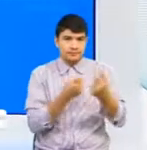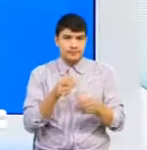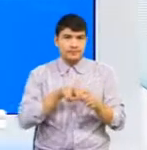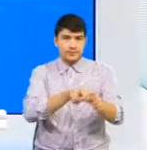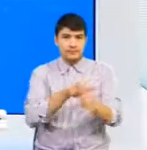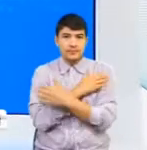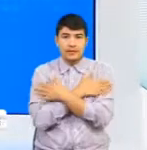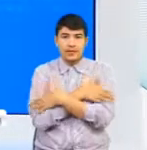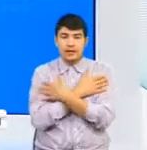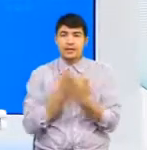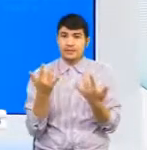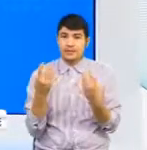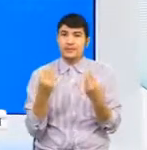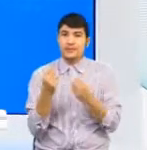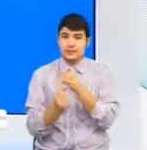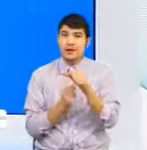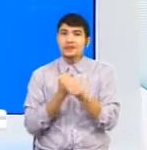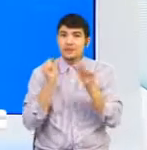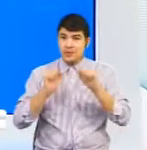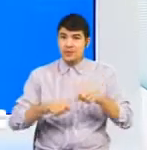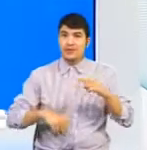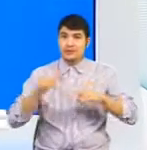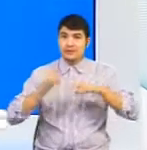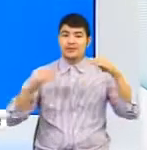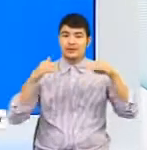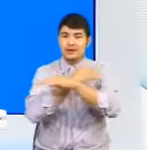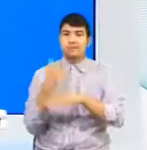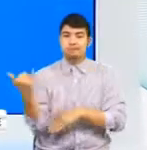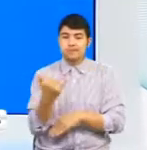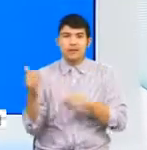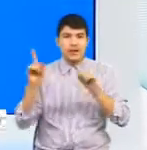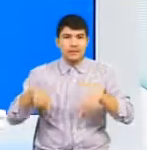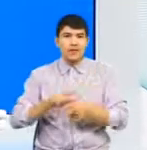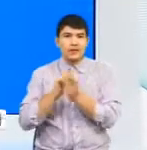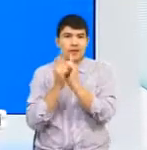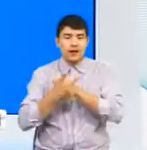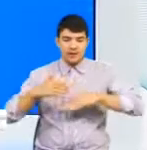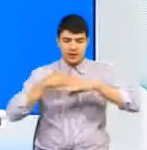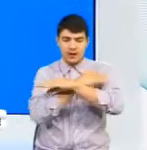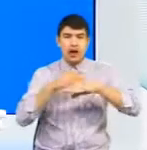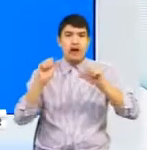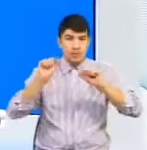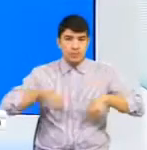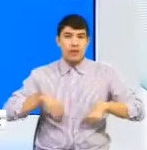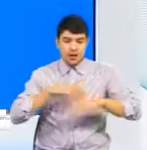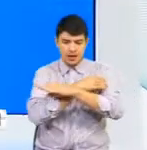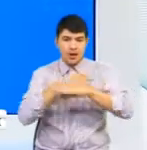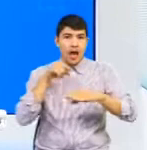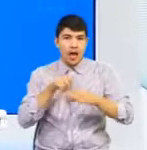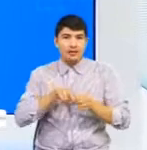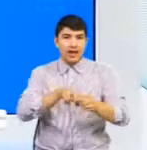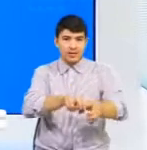pamplona esperaron por muchos años por esta vía porque tuviese también un cambio entre ellos la variante que permitiría el paso de trans